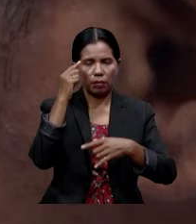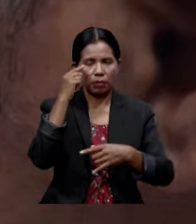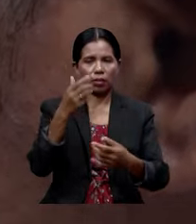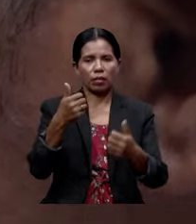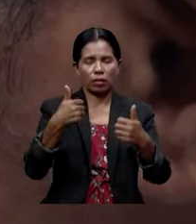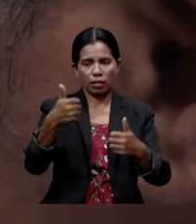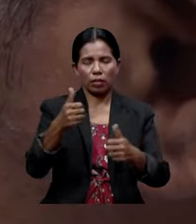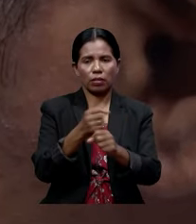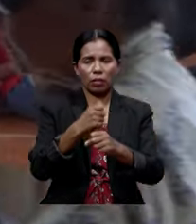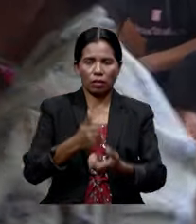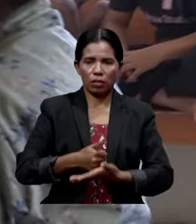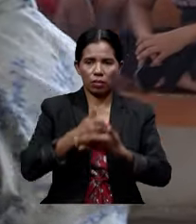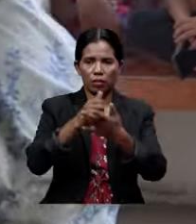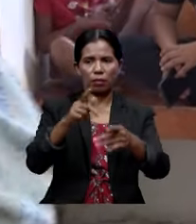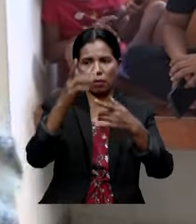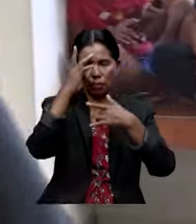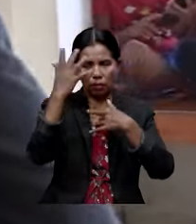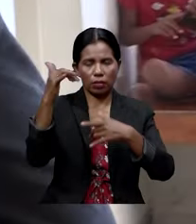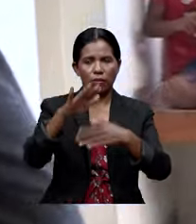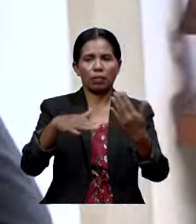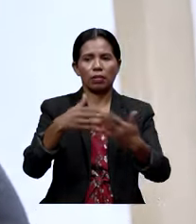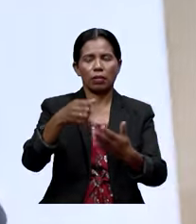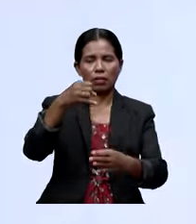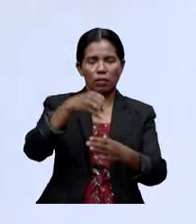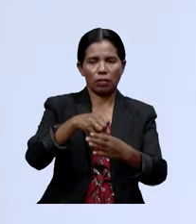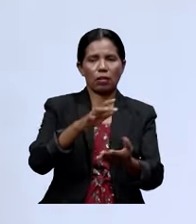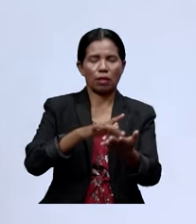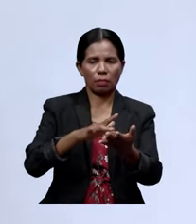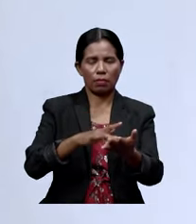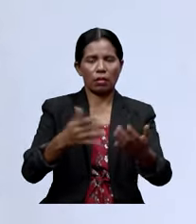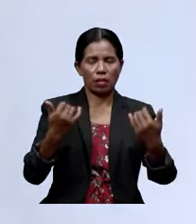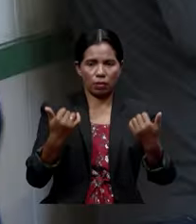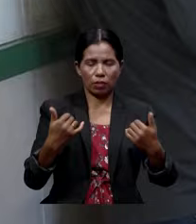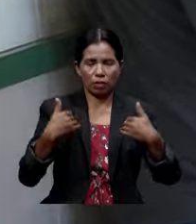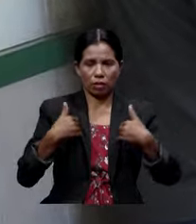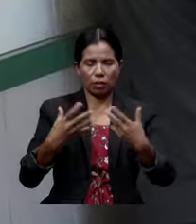suficiente atuhalo atendimento ba paciente sira, inclui esteuca e moruk mos, dadaung ne